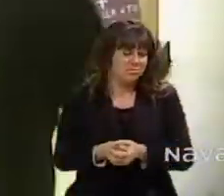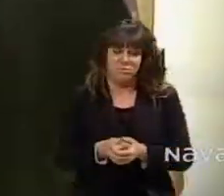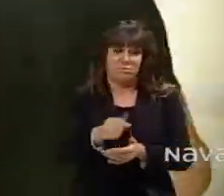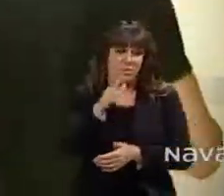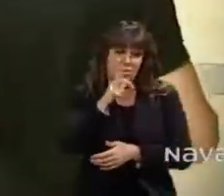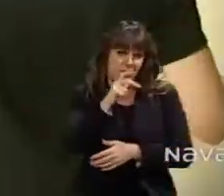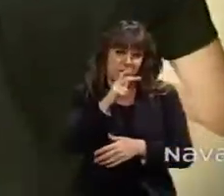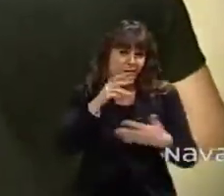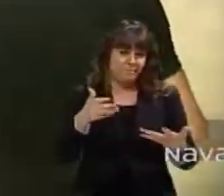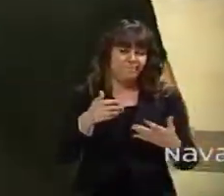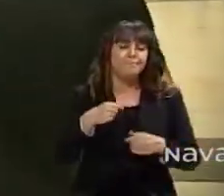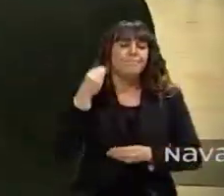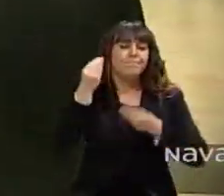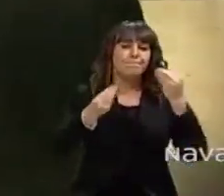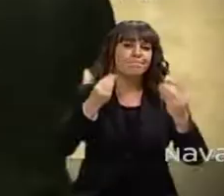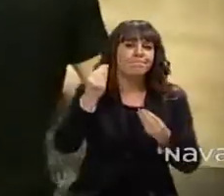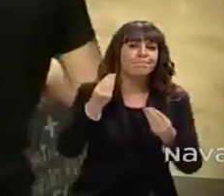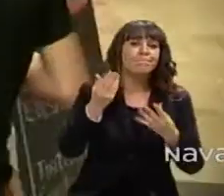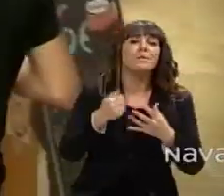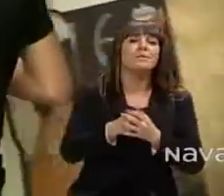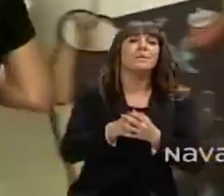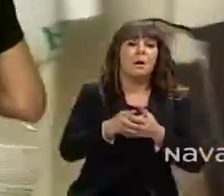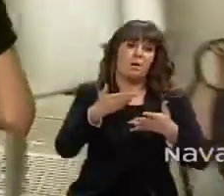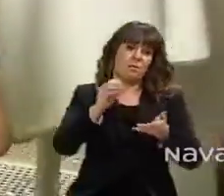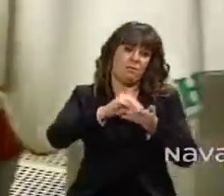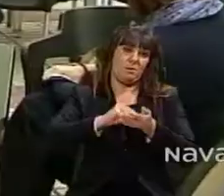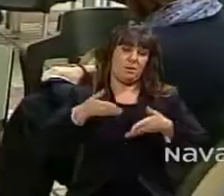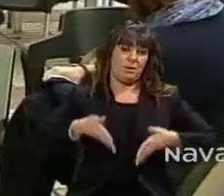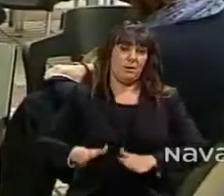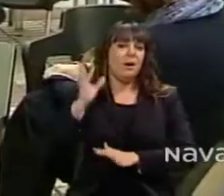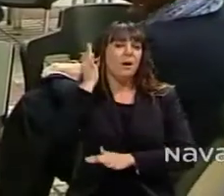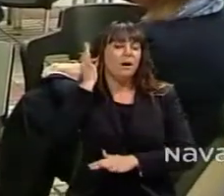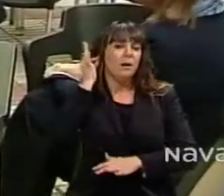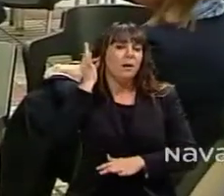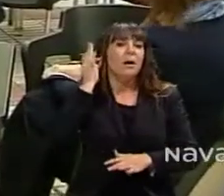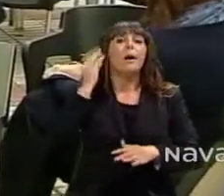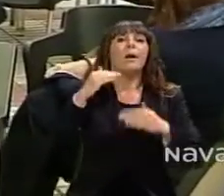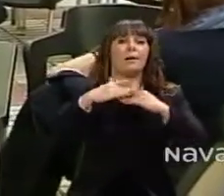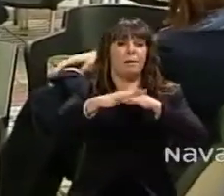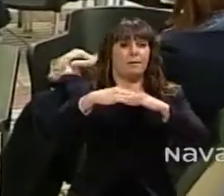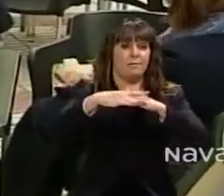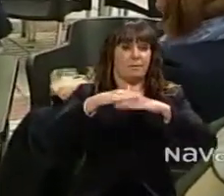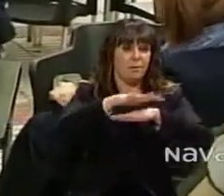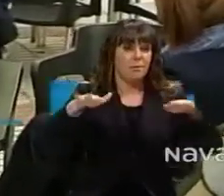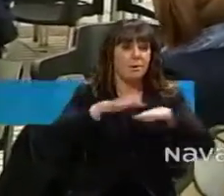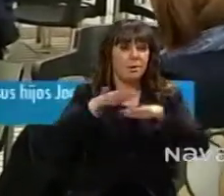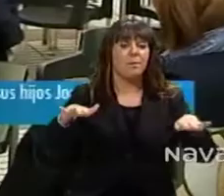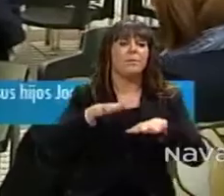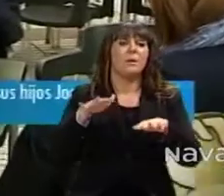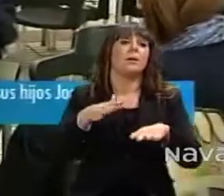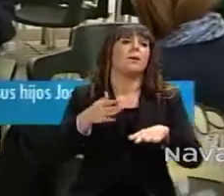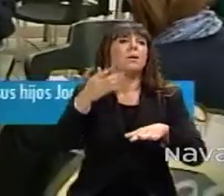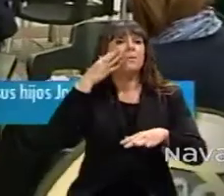malo con él. La hija, pues la hija la tengo trabajando desde el segurista, muy bien, pero cada día con más recortes, con menos horas,